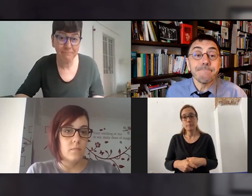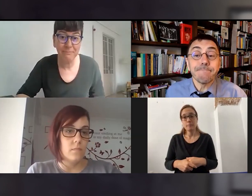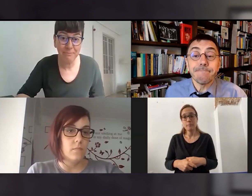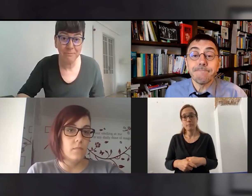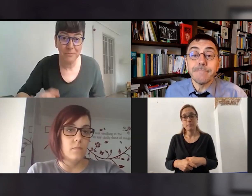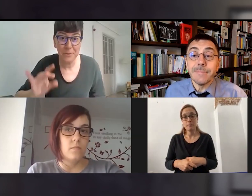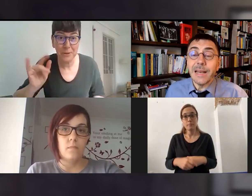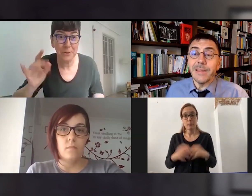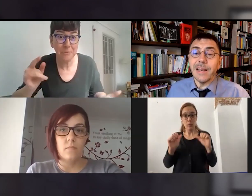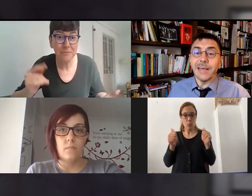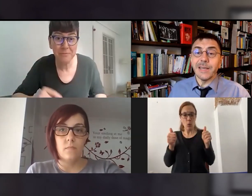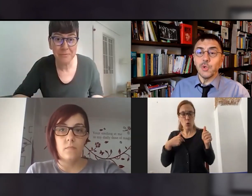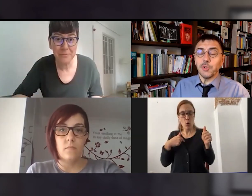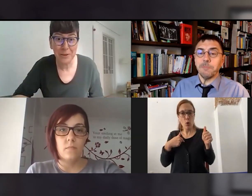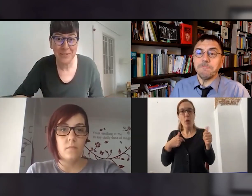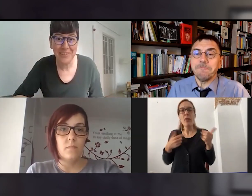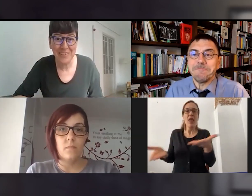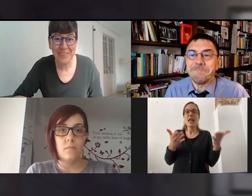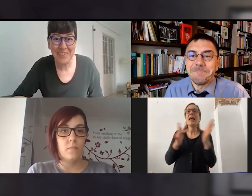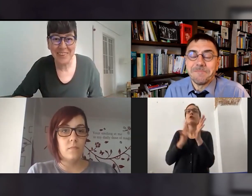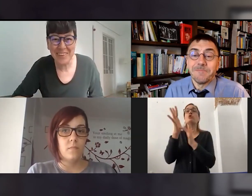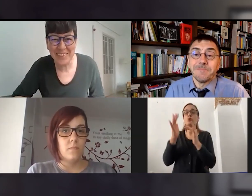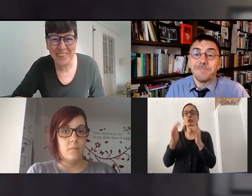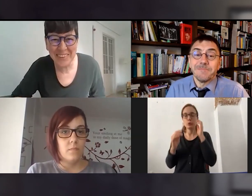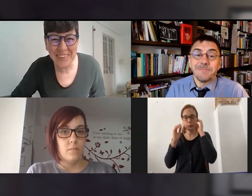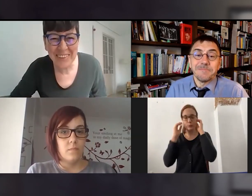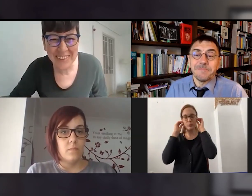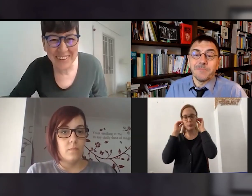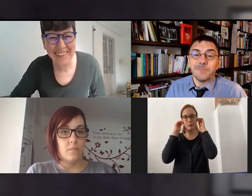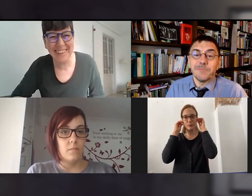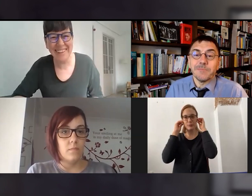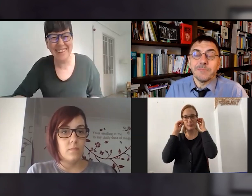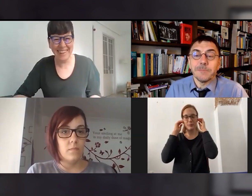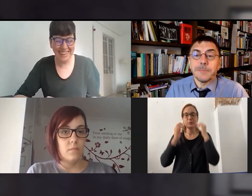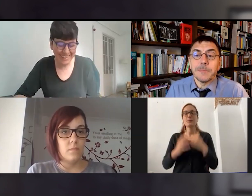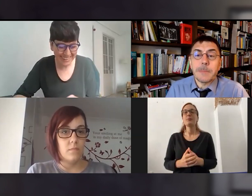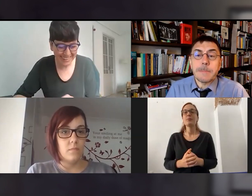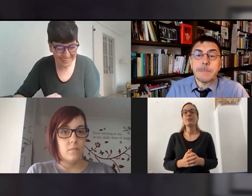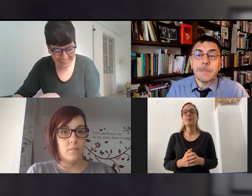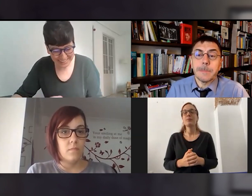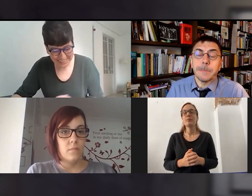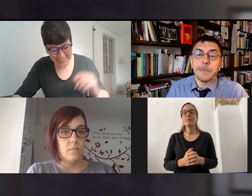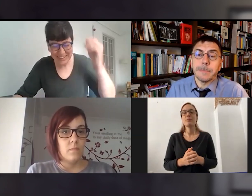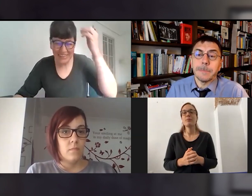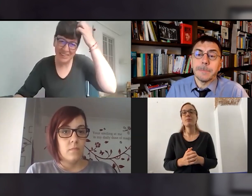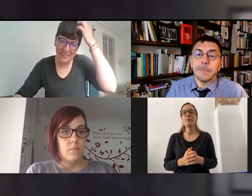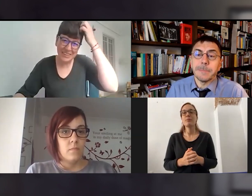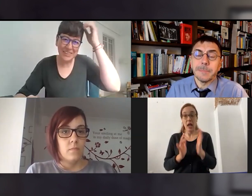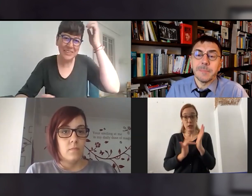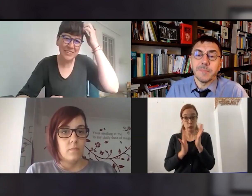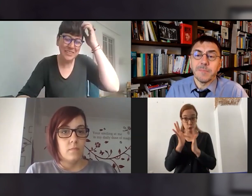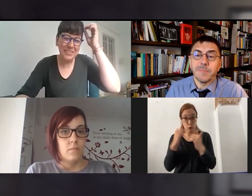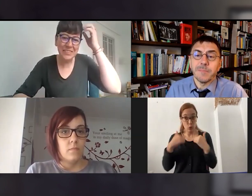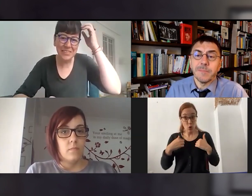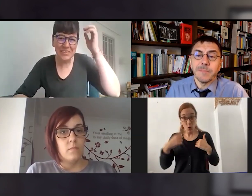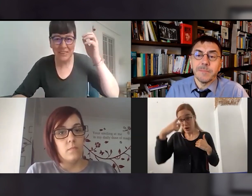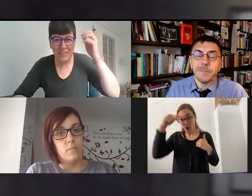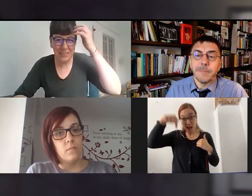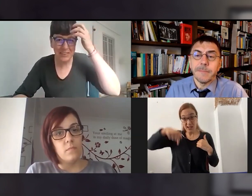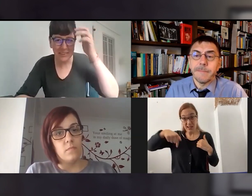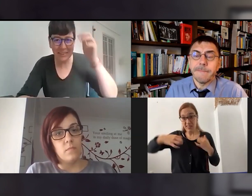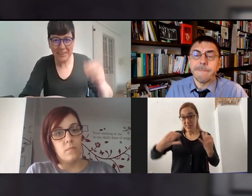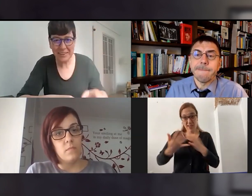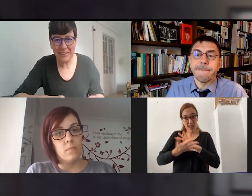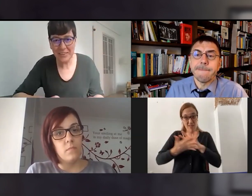¿Me doy? Dale, Jesús. Yo ¿Sí? creo que aquí hay que ser claro. Es decir, las discusiones internas